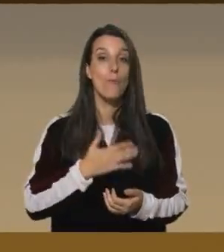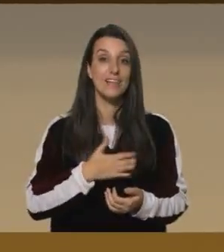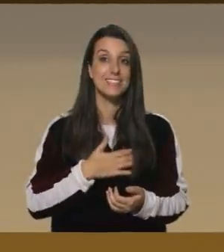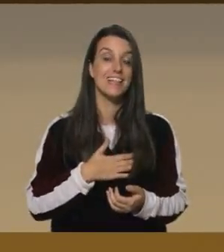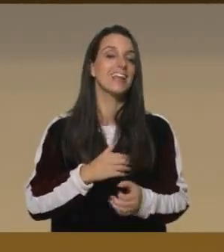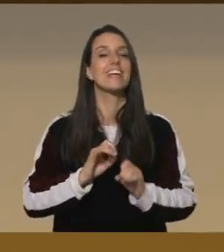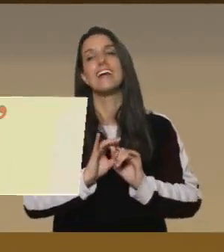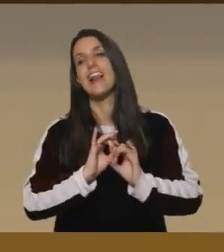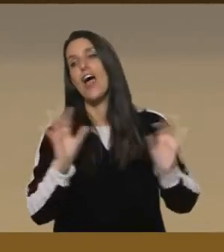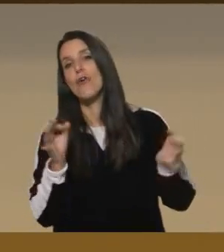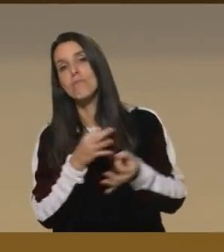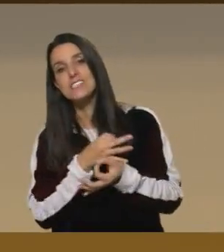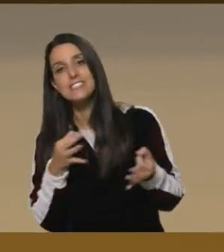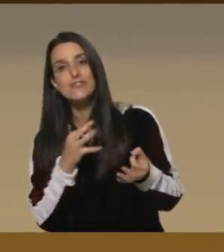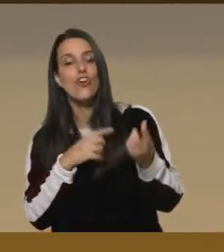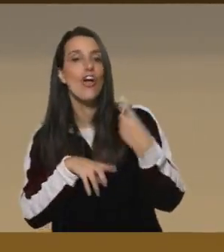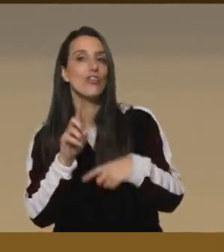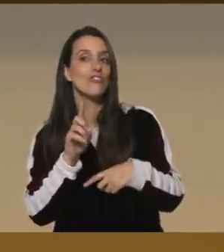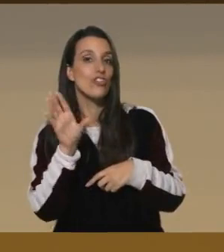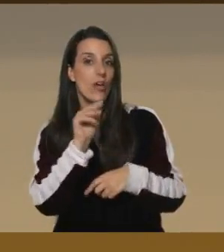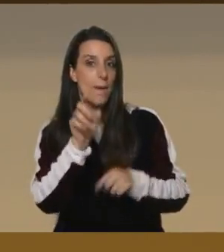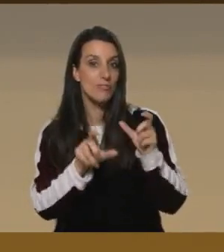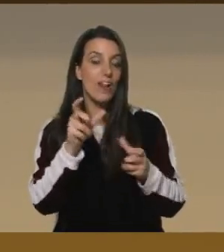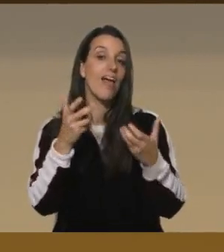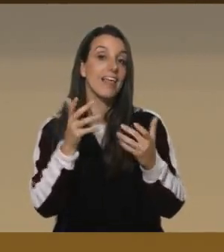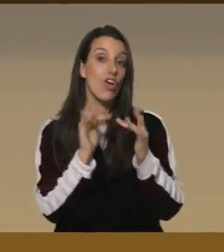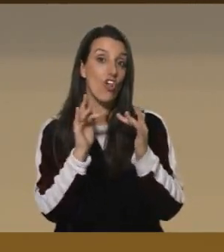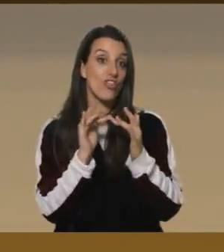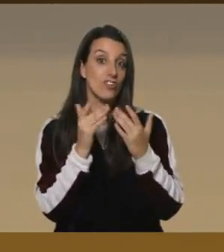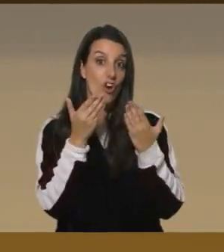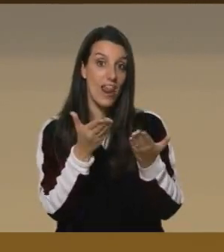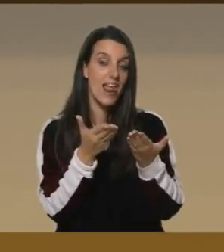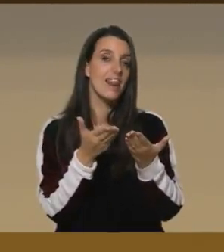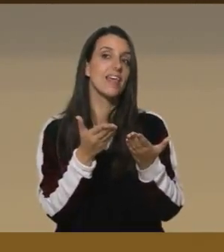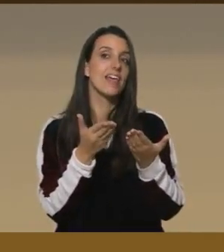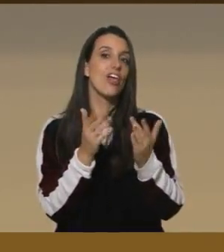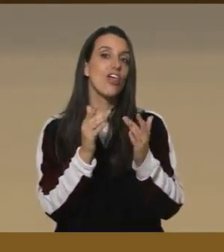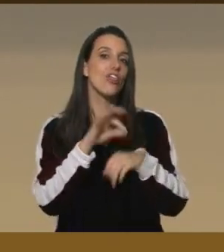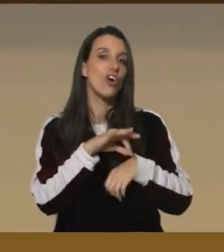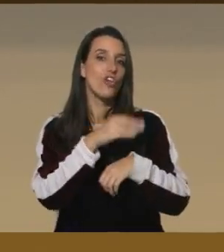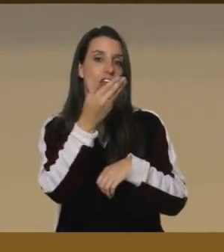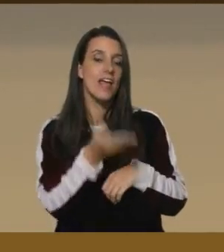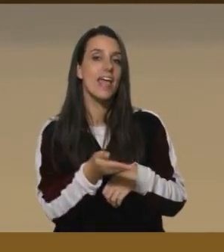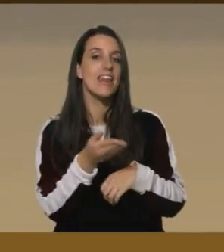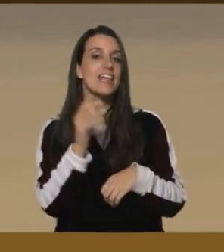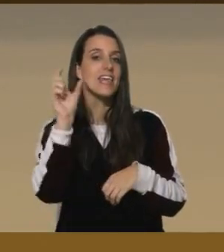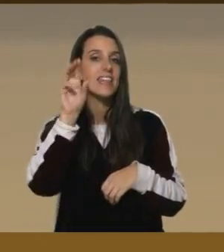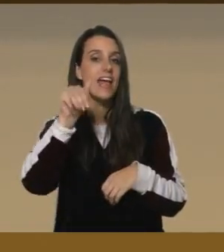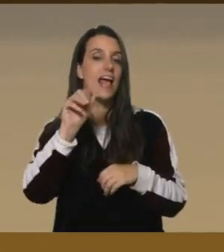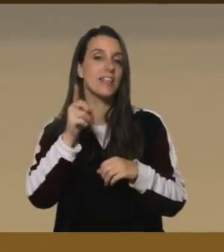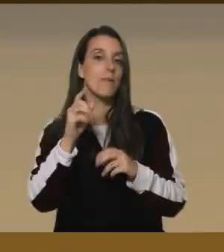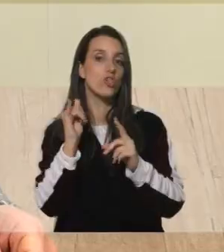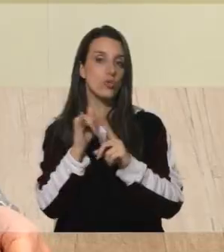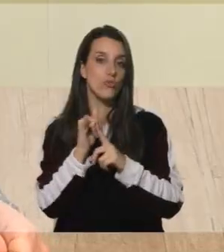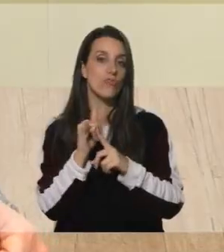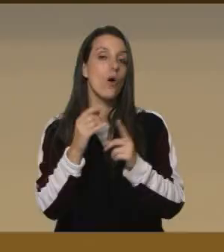mezclar muy específico así que bueno todos aquellos que quieran contactarse con él como bien decía Doctor Carlos usías en Instagram y también en su canal de